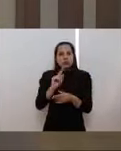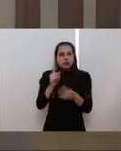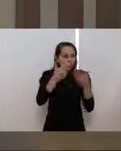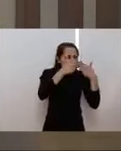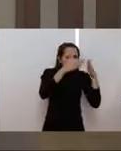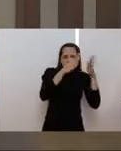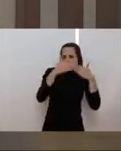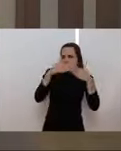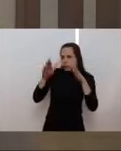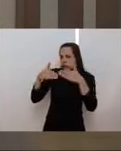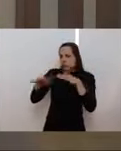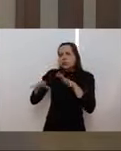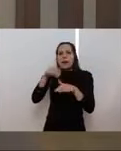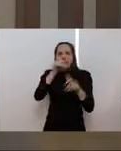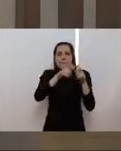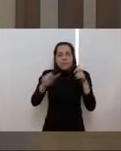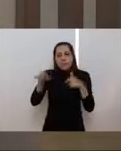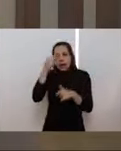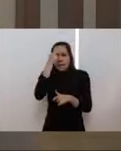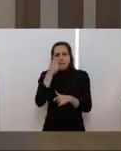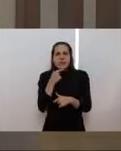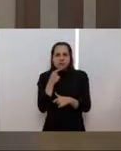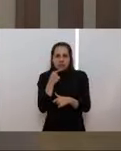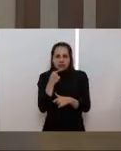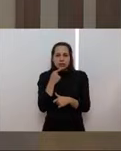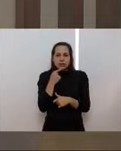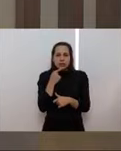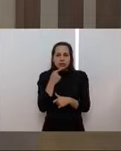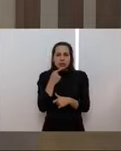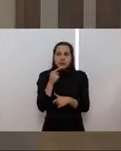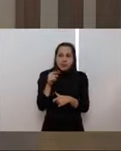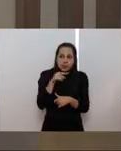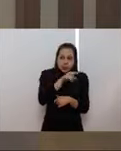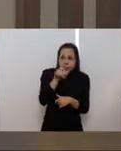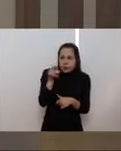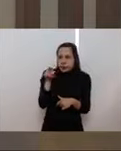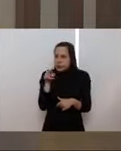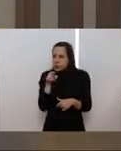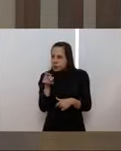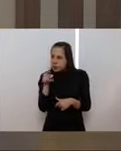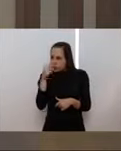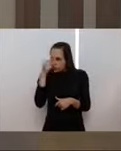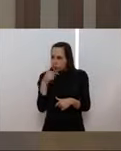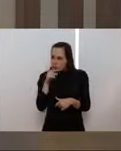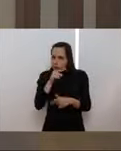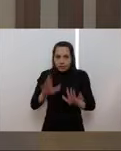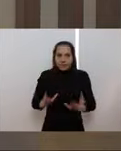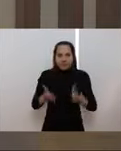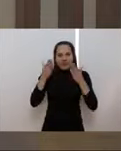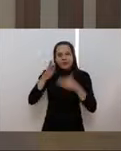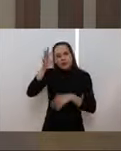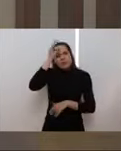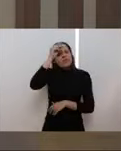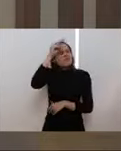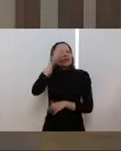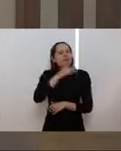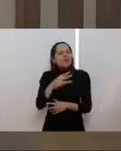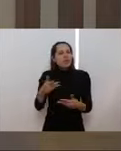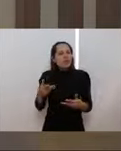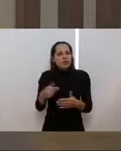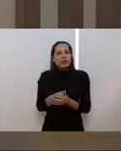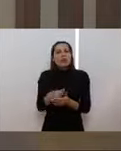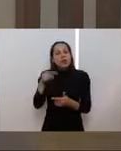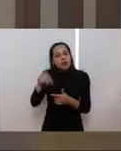personal capacitado hablamos de perfiles hablamos de esas personas que definitivamente hacen crecer al hospital militar porque en